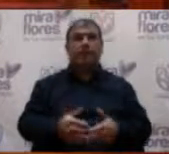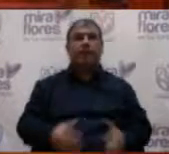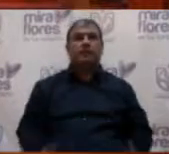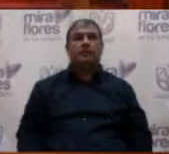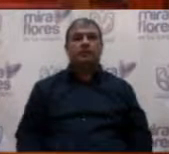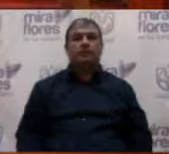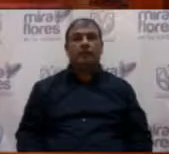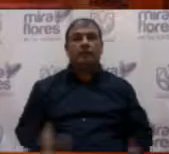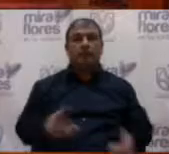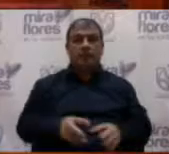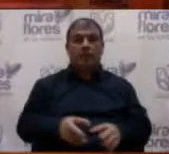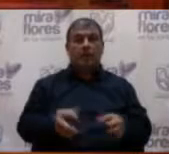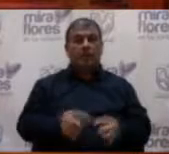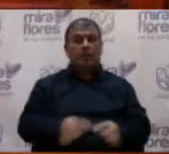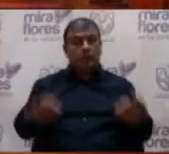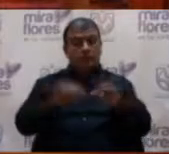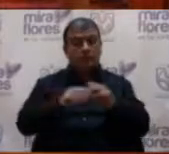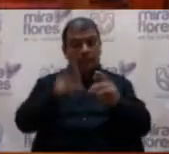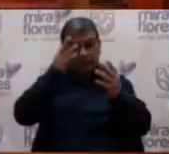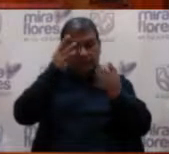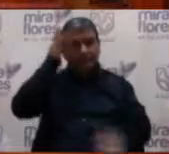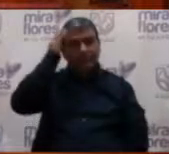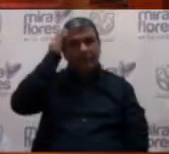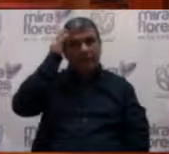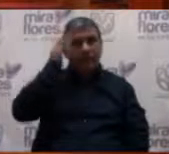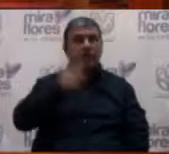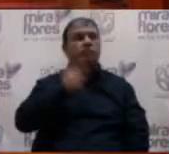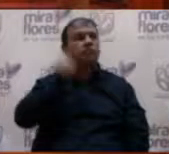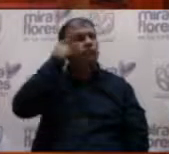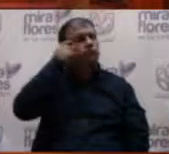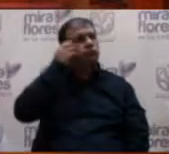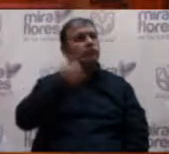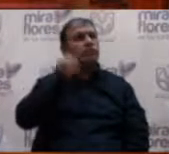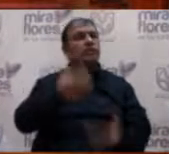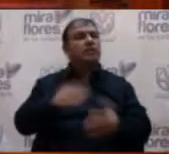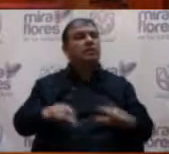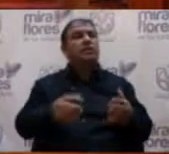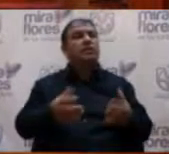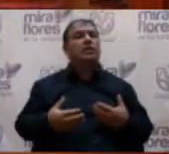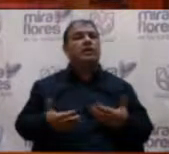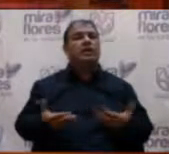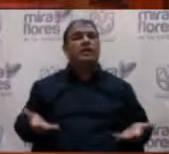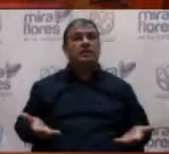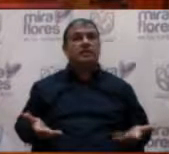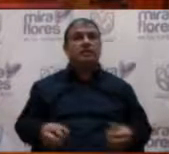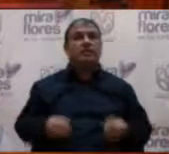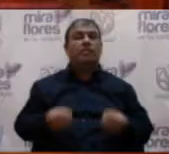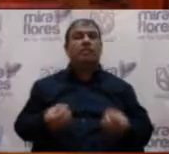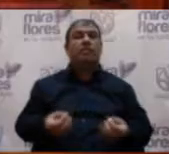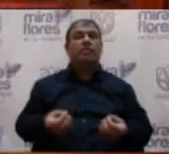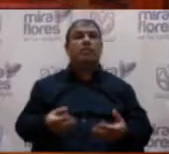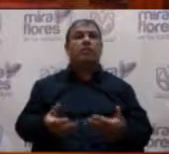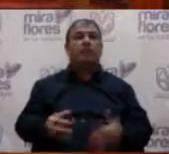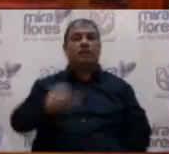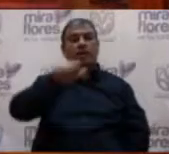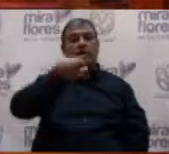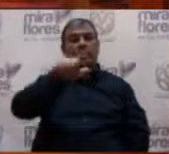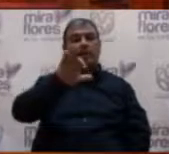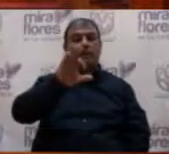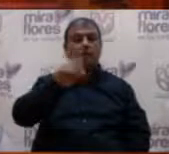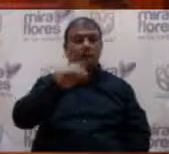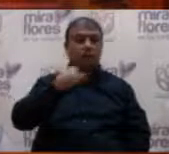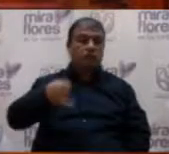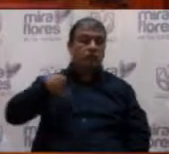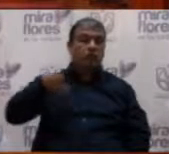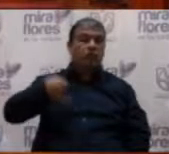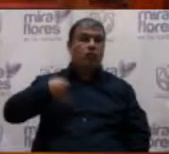Creo que es importante reflexionar sobre lo que se acaba de generar, porque Alfredo es un